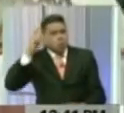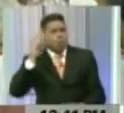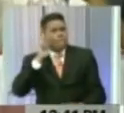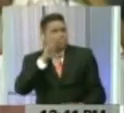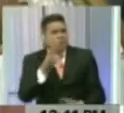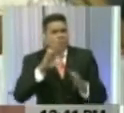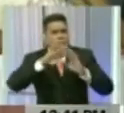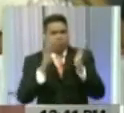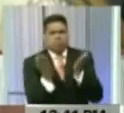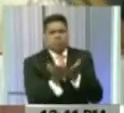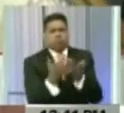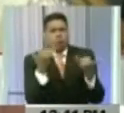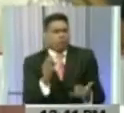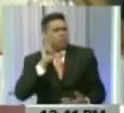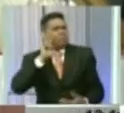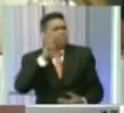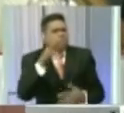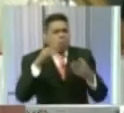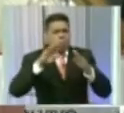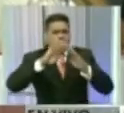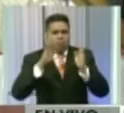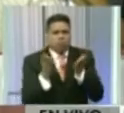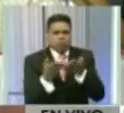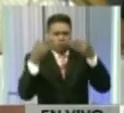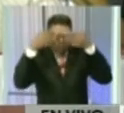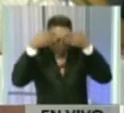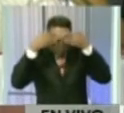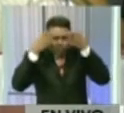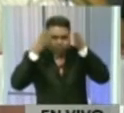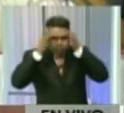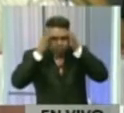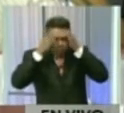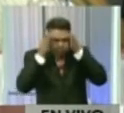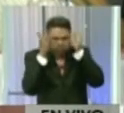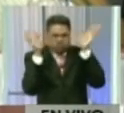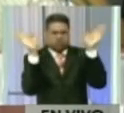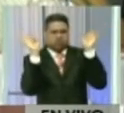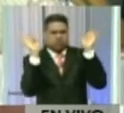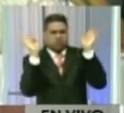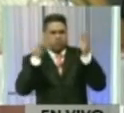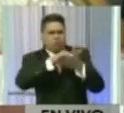mundo. Ahora vemos el mundo. Nos quitamos el... Chávez nos quitó el tapaojo.